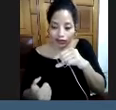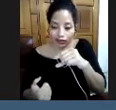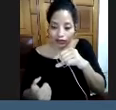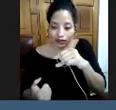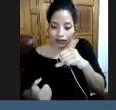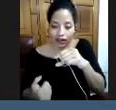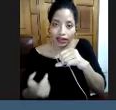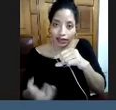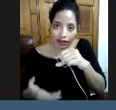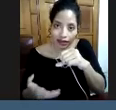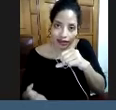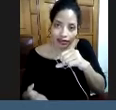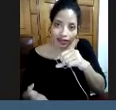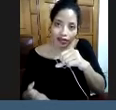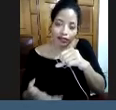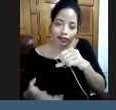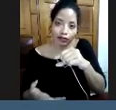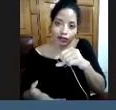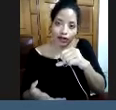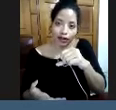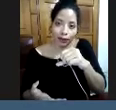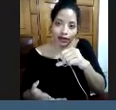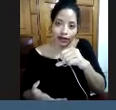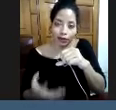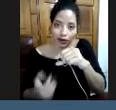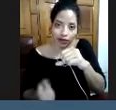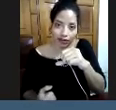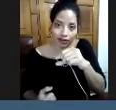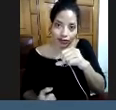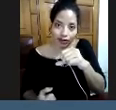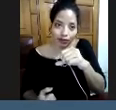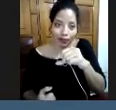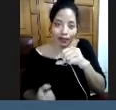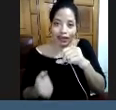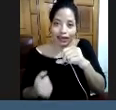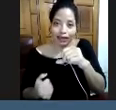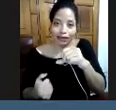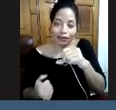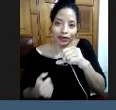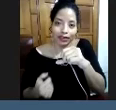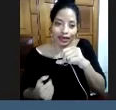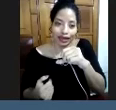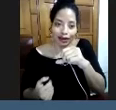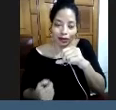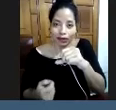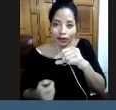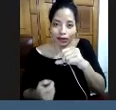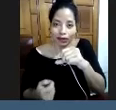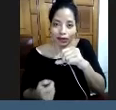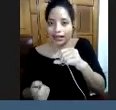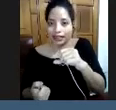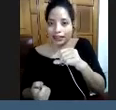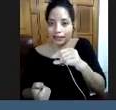con nosotras y también agradeciéndole al Centro Cultural España por la invitación y porque